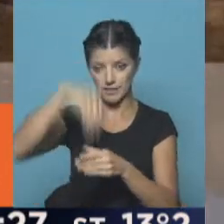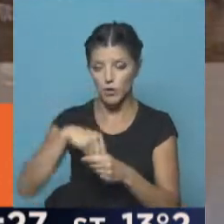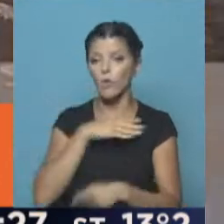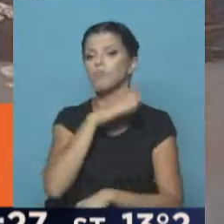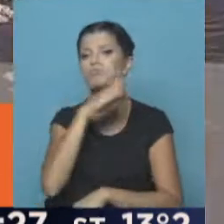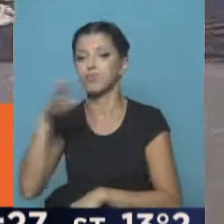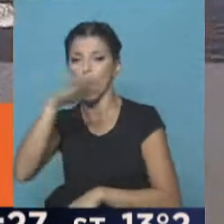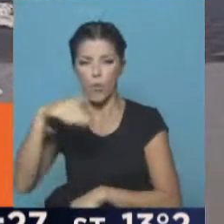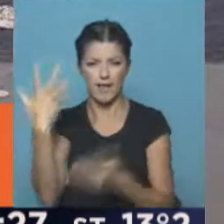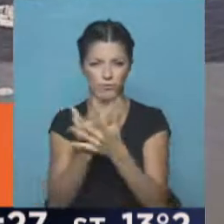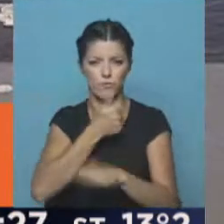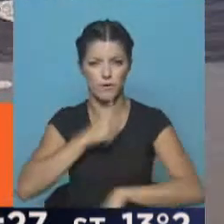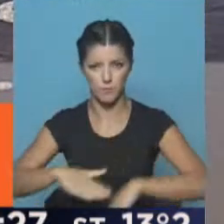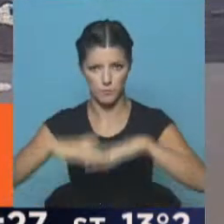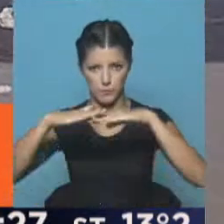zonas afectadas.